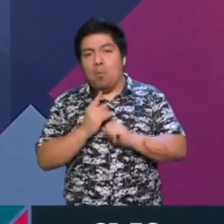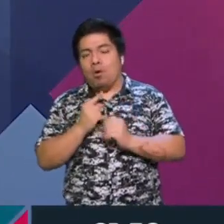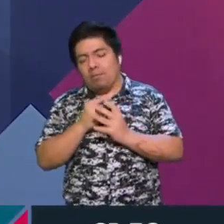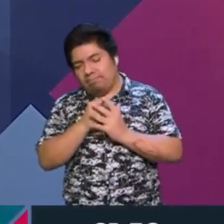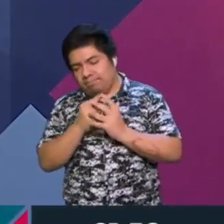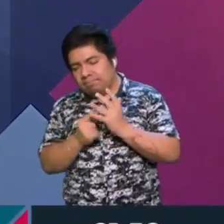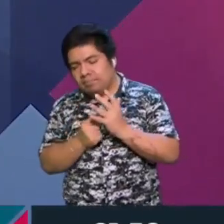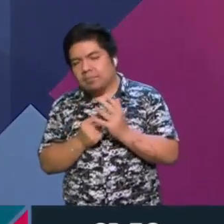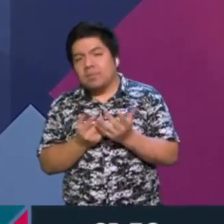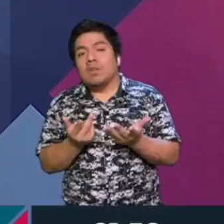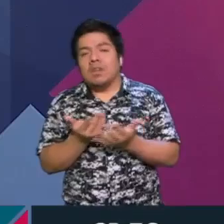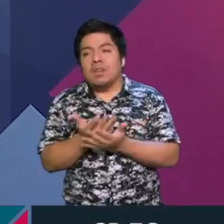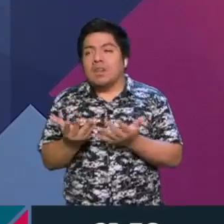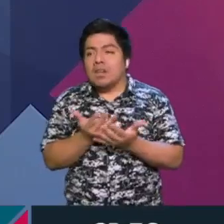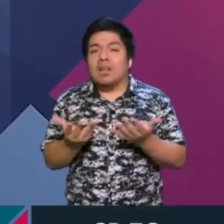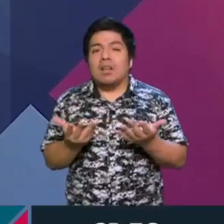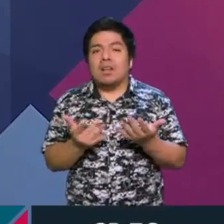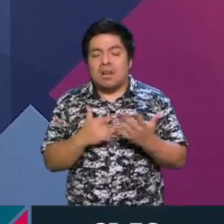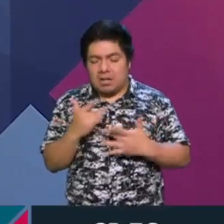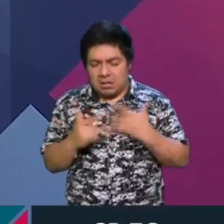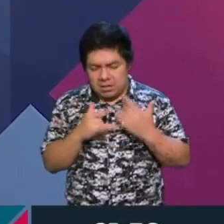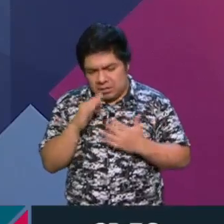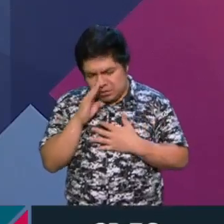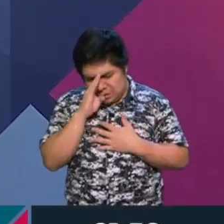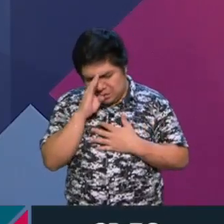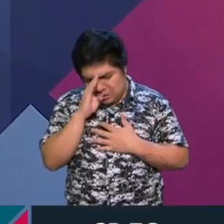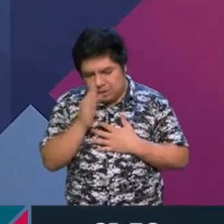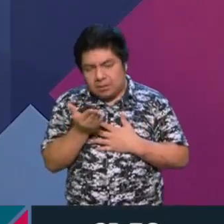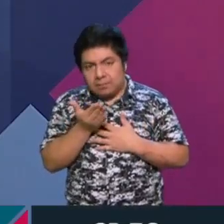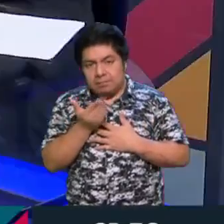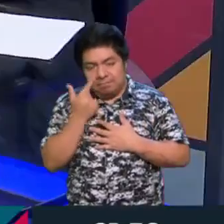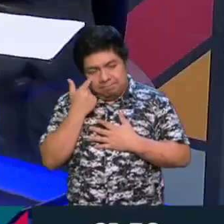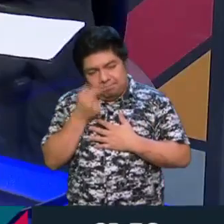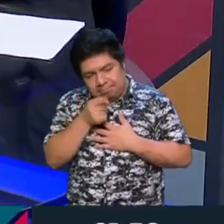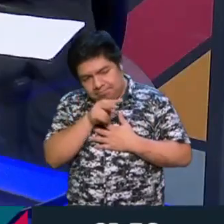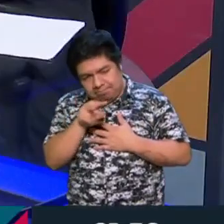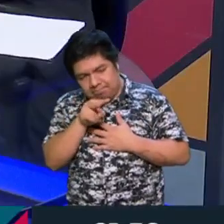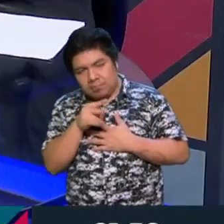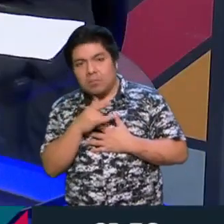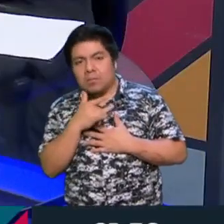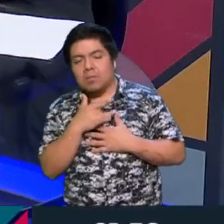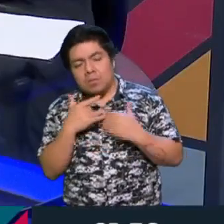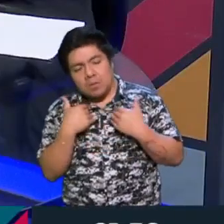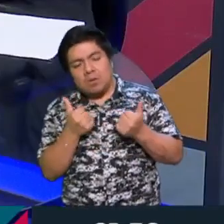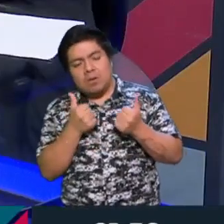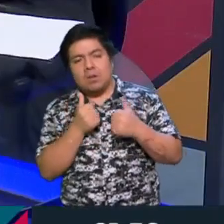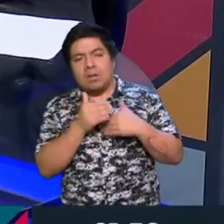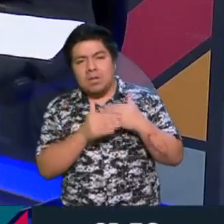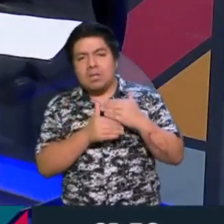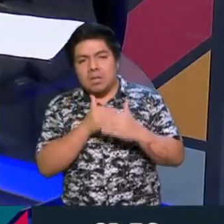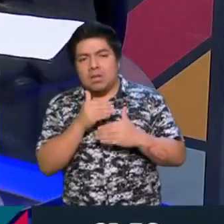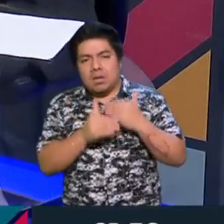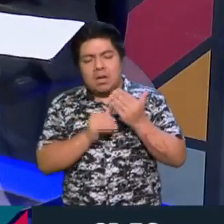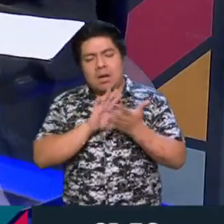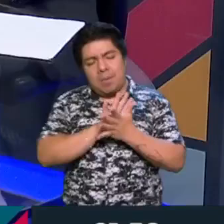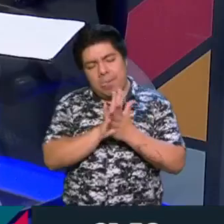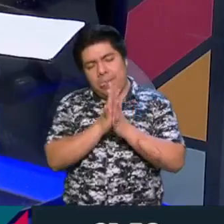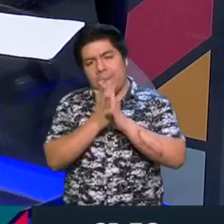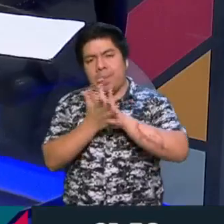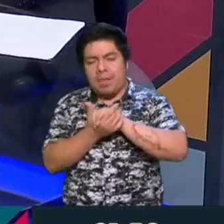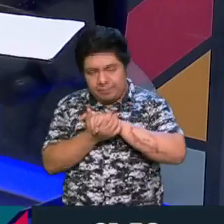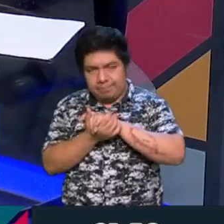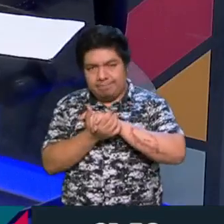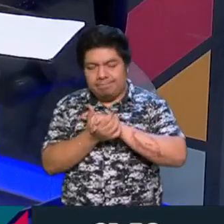recreación, ¿a dónde nos lleva, Ale? Nos lleva sin duda a mirar y comprender este proceso de transformación